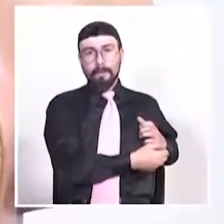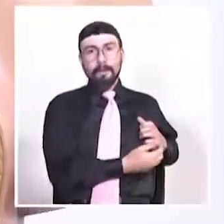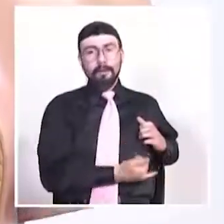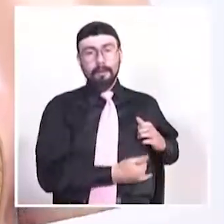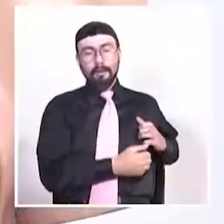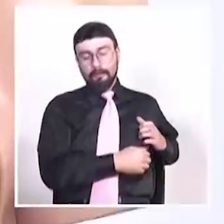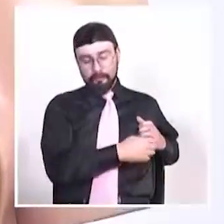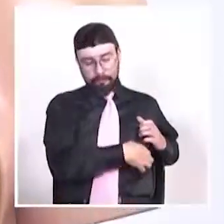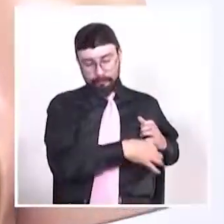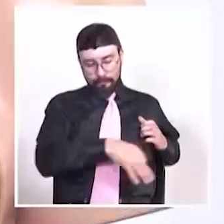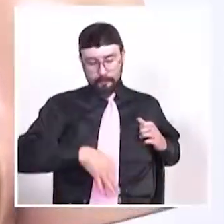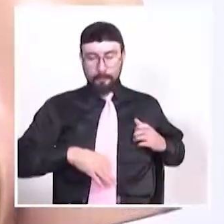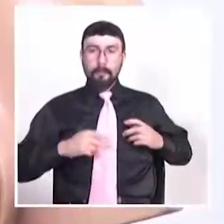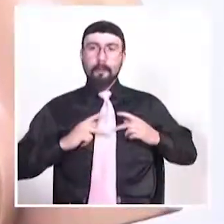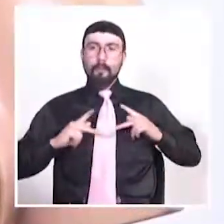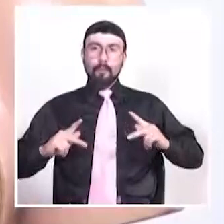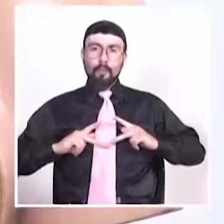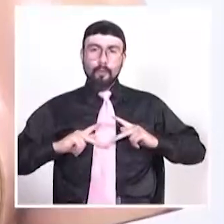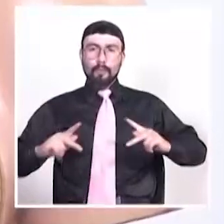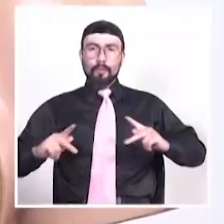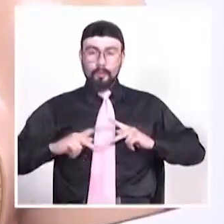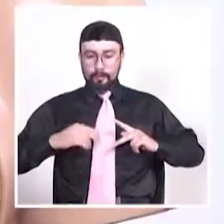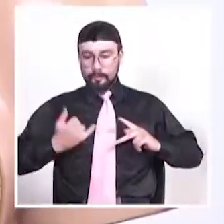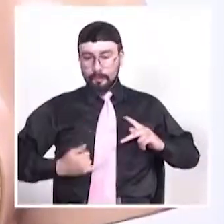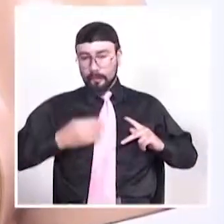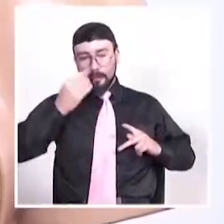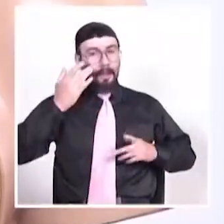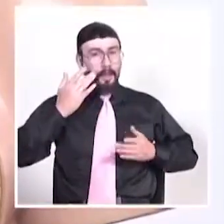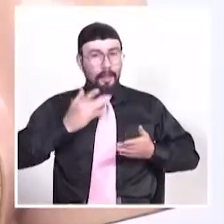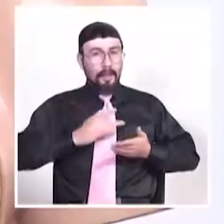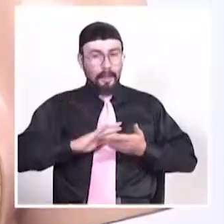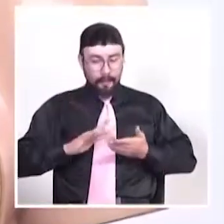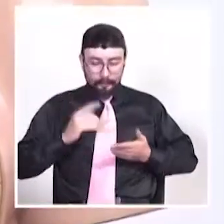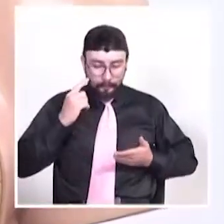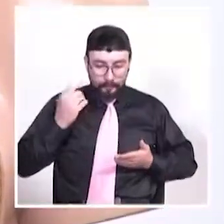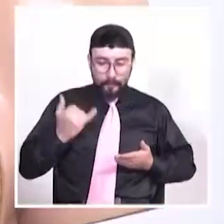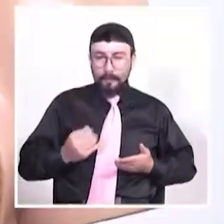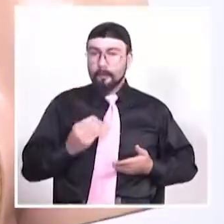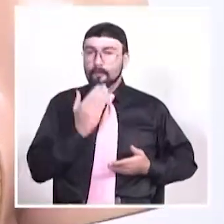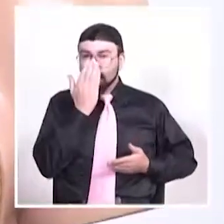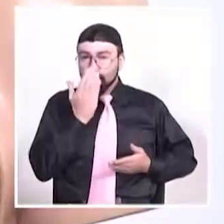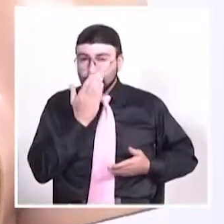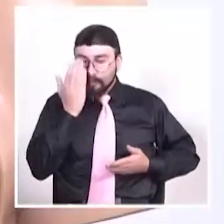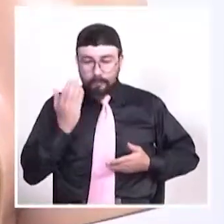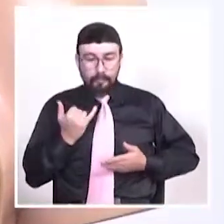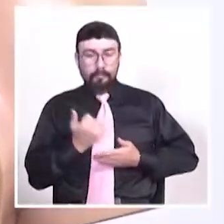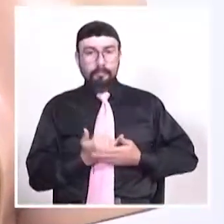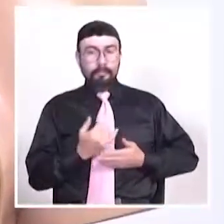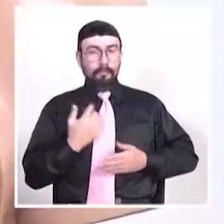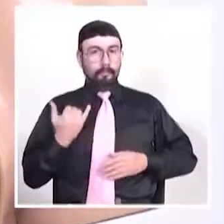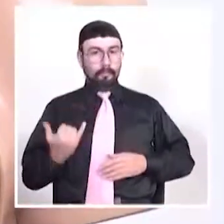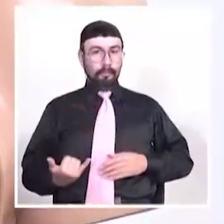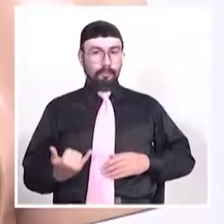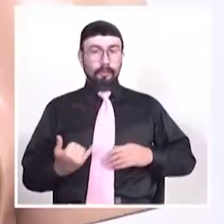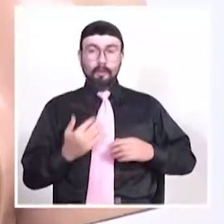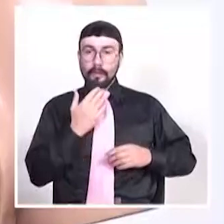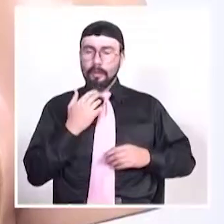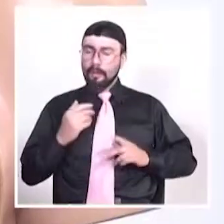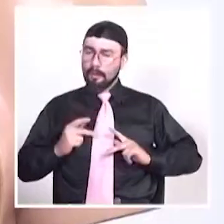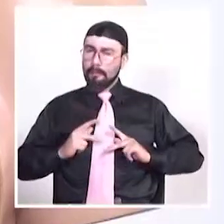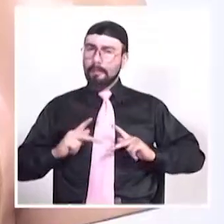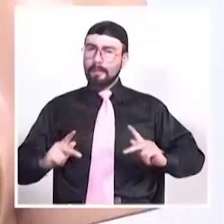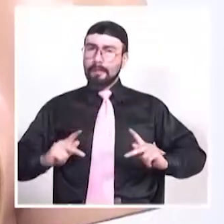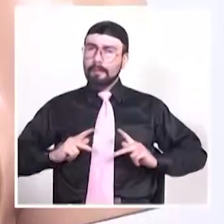los pulmones. En los pulmones se oxigena, aquí tenemos el pulmón derecho, el pulmón izquierdo, y aquí en el pulmón izquierdo estamos viendo en